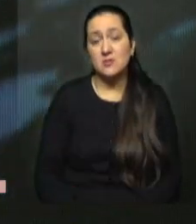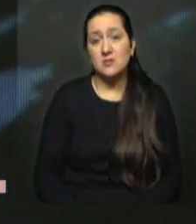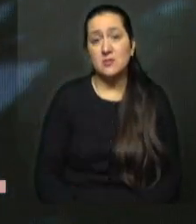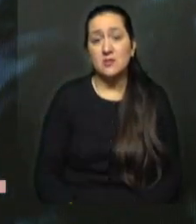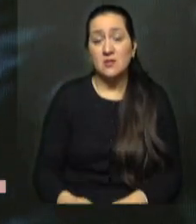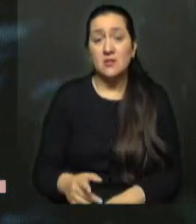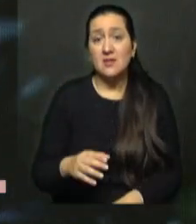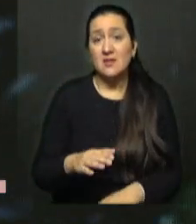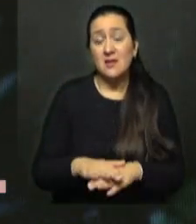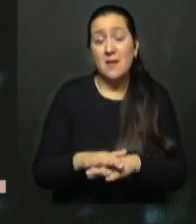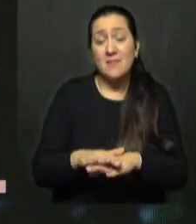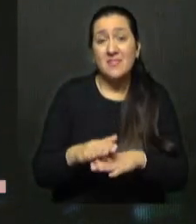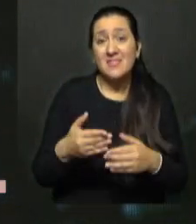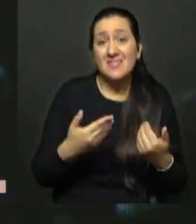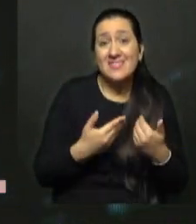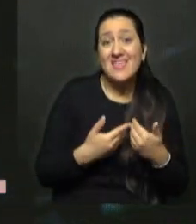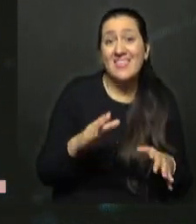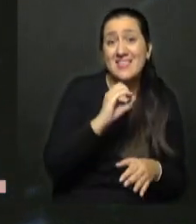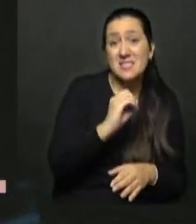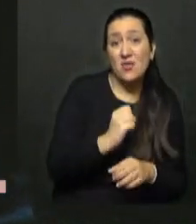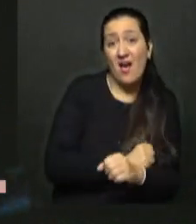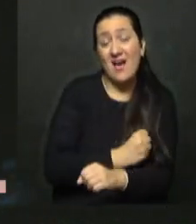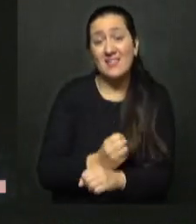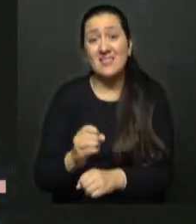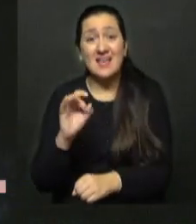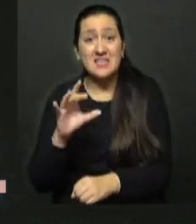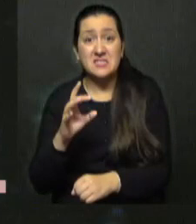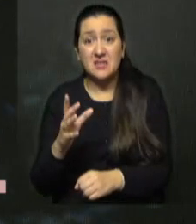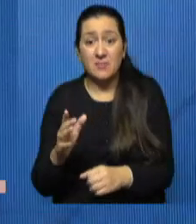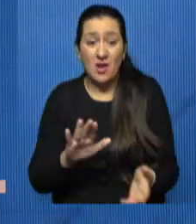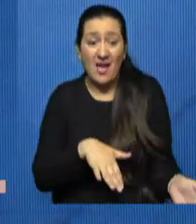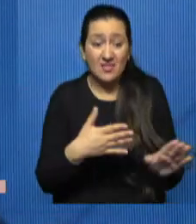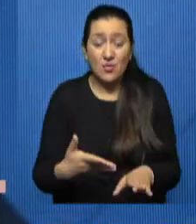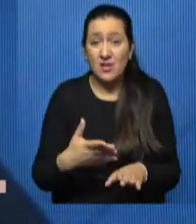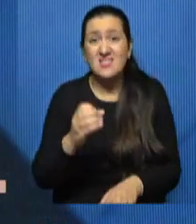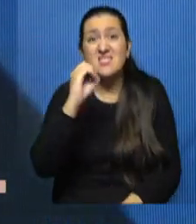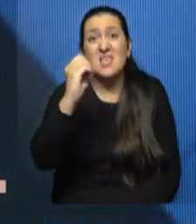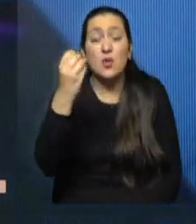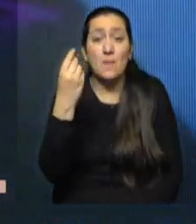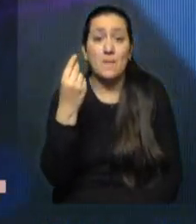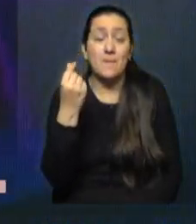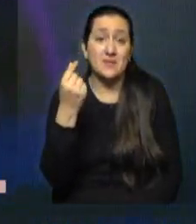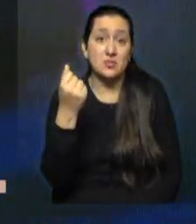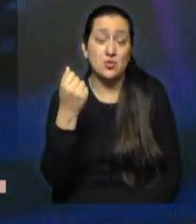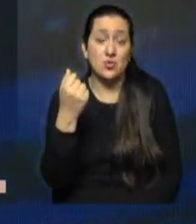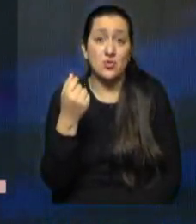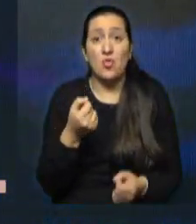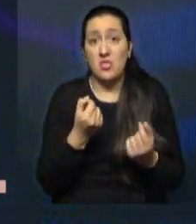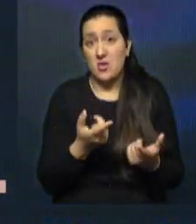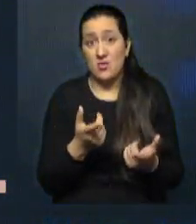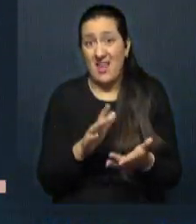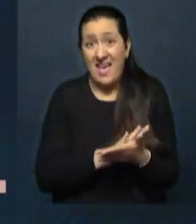piso y el piso es cero y hasta ahora lo que ha pasado nos han dado cero peso para comprar tierra por suerte desde el año 2005